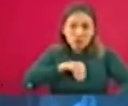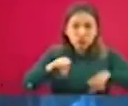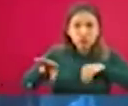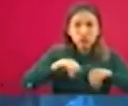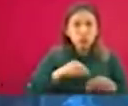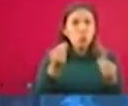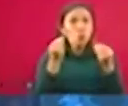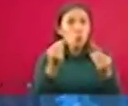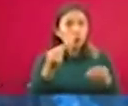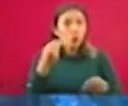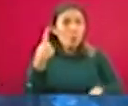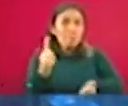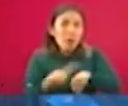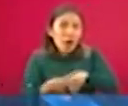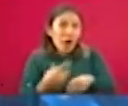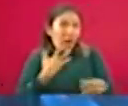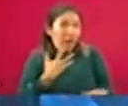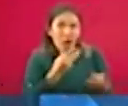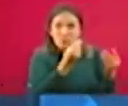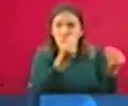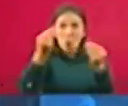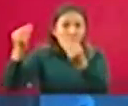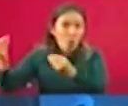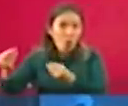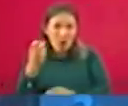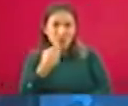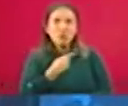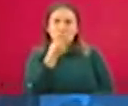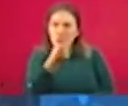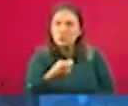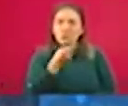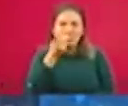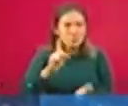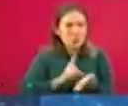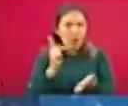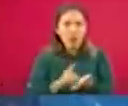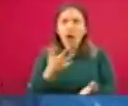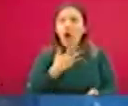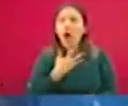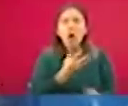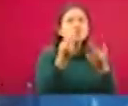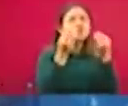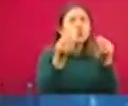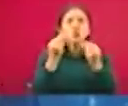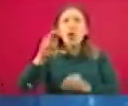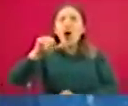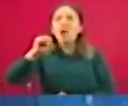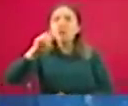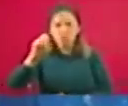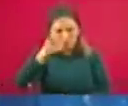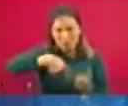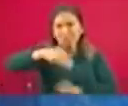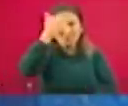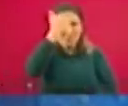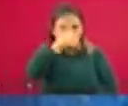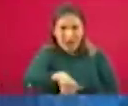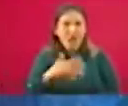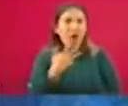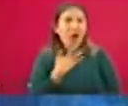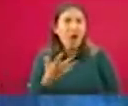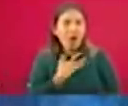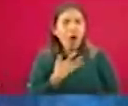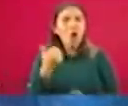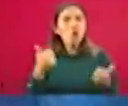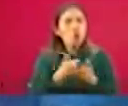influenza 2009, les convocamos para ponernos de acuerdo y poder operar con dos condiciones fundamentales y únicas.